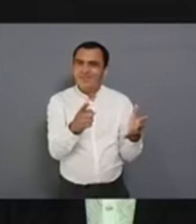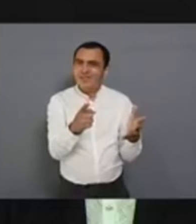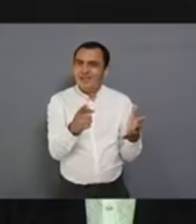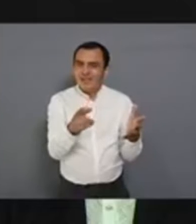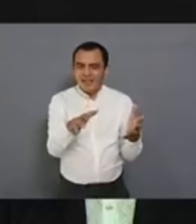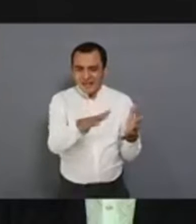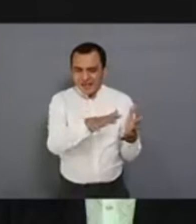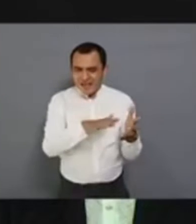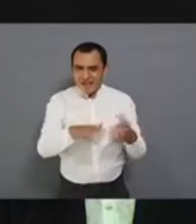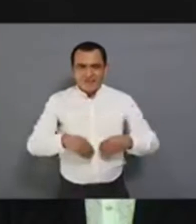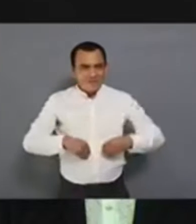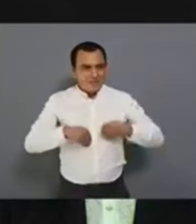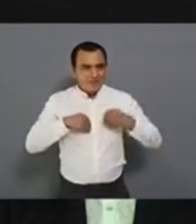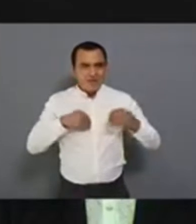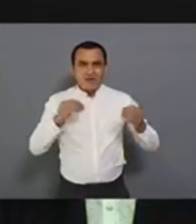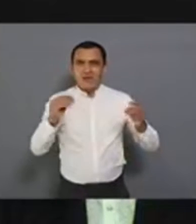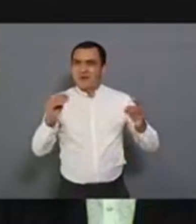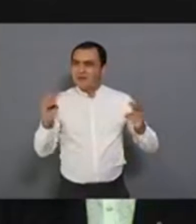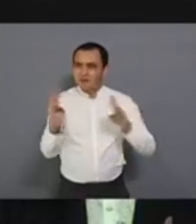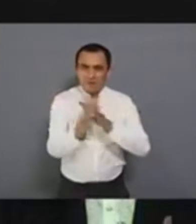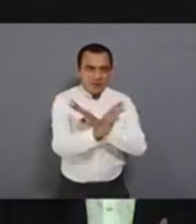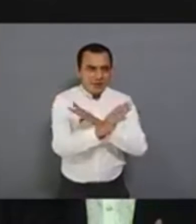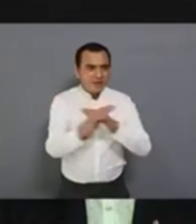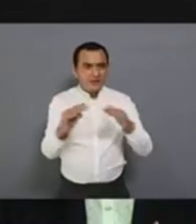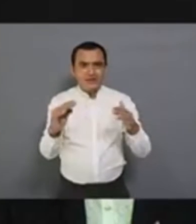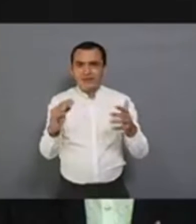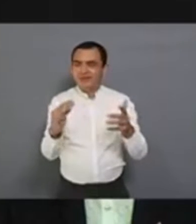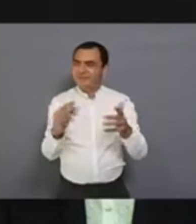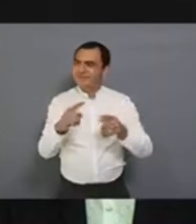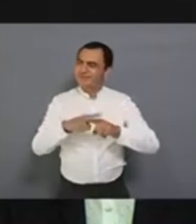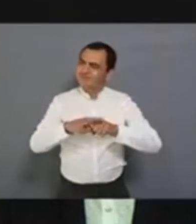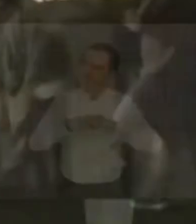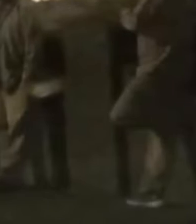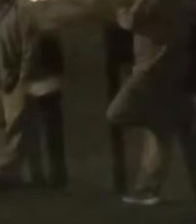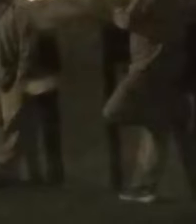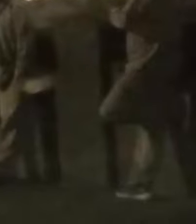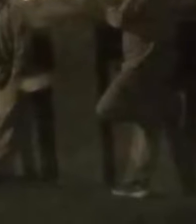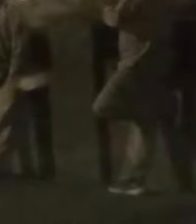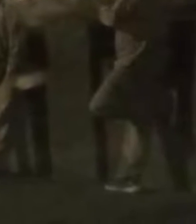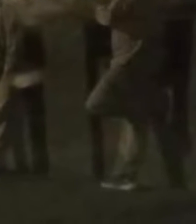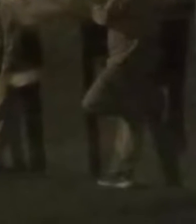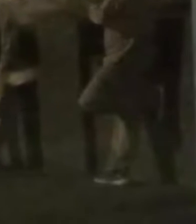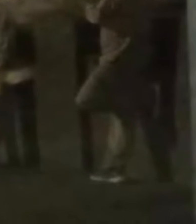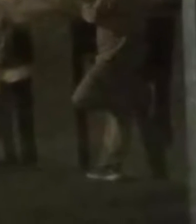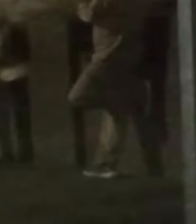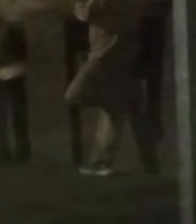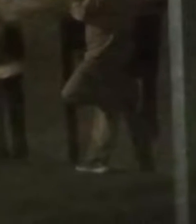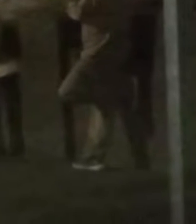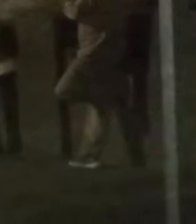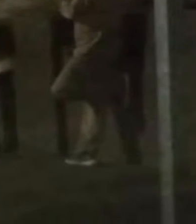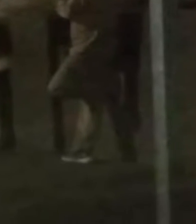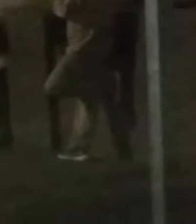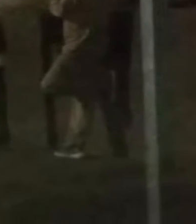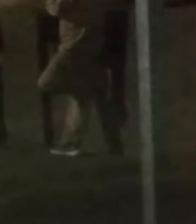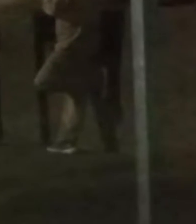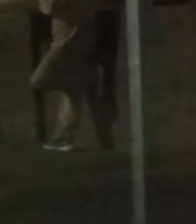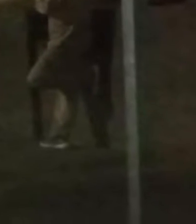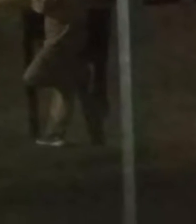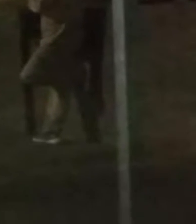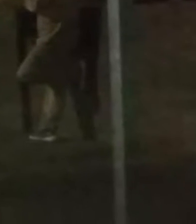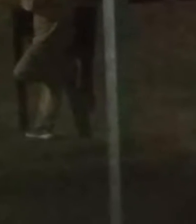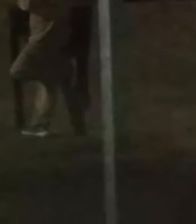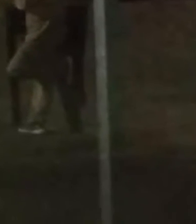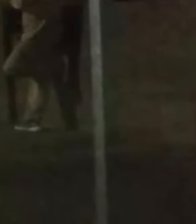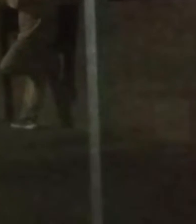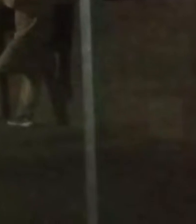abasto de agua en la ciudad, a pesar de la presunta corrupción que habría imperado en CEMAS y por la que incluso, sus trabajadores protestaron la